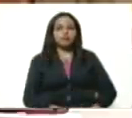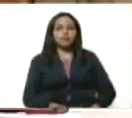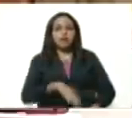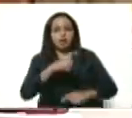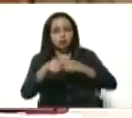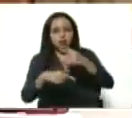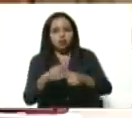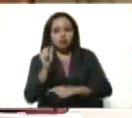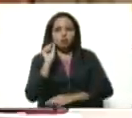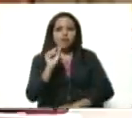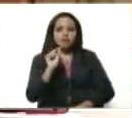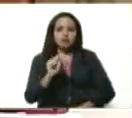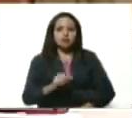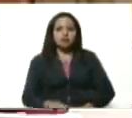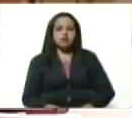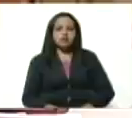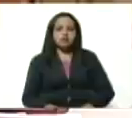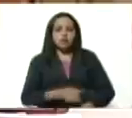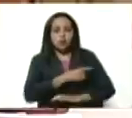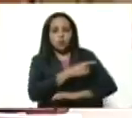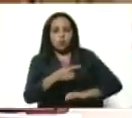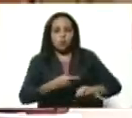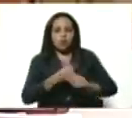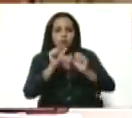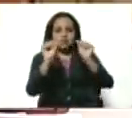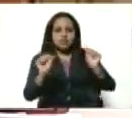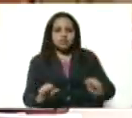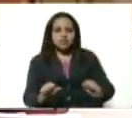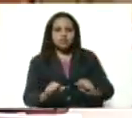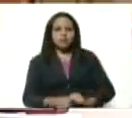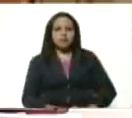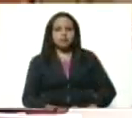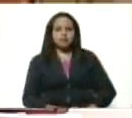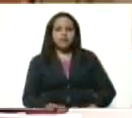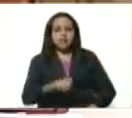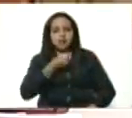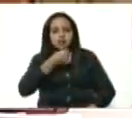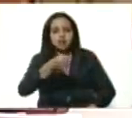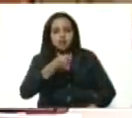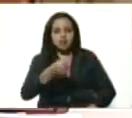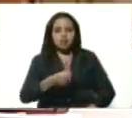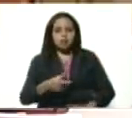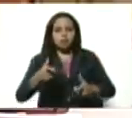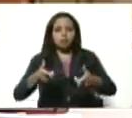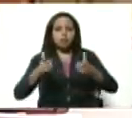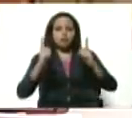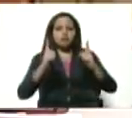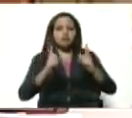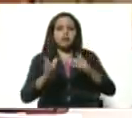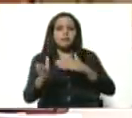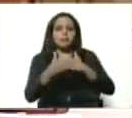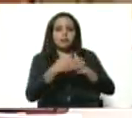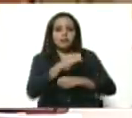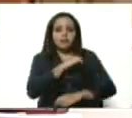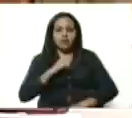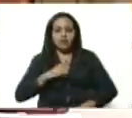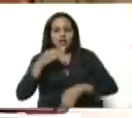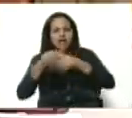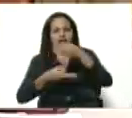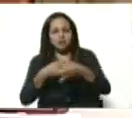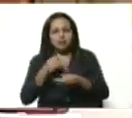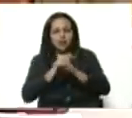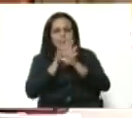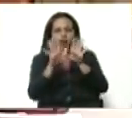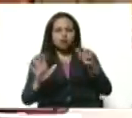próximos minutos y horas el sistema de medios públicos y privados dará a información detalles de